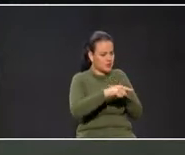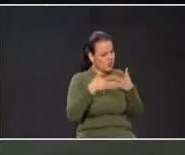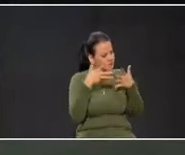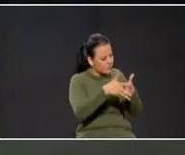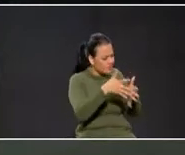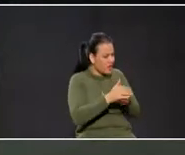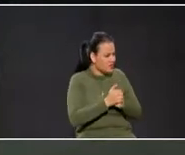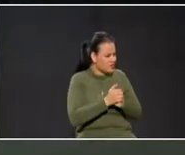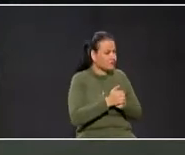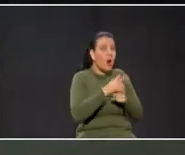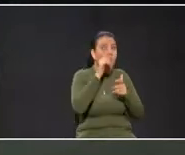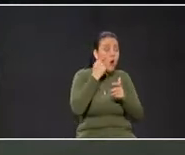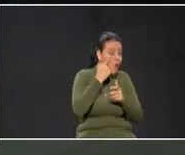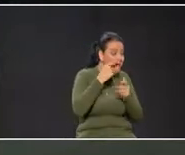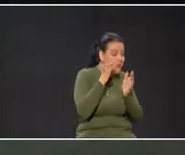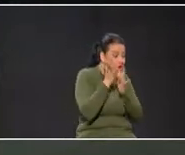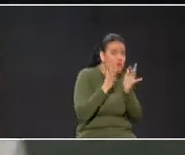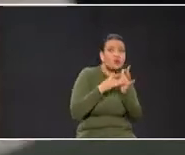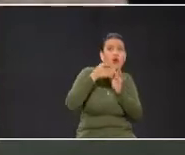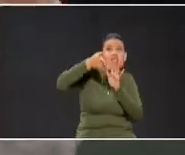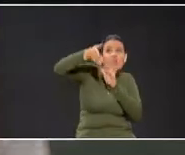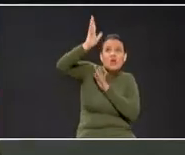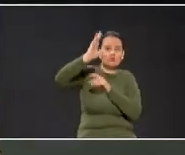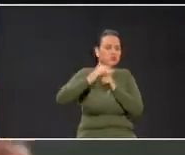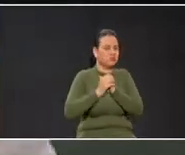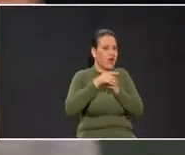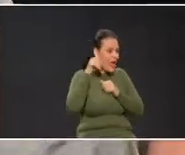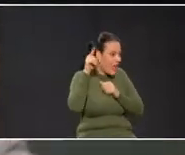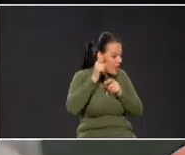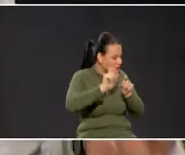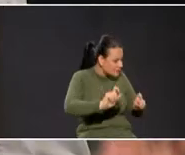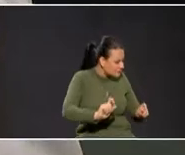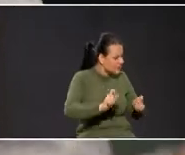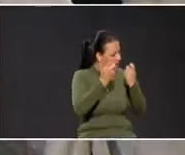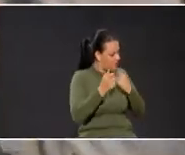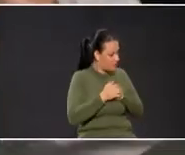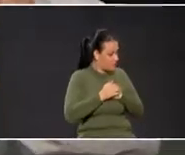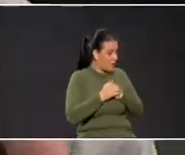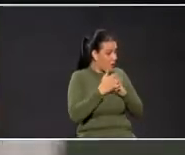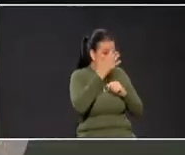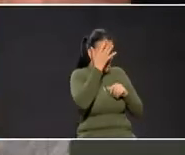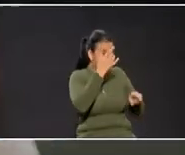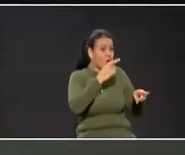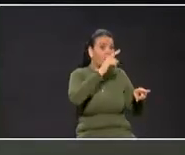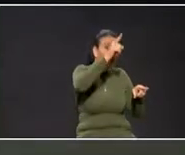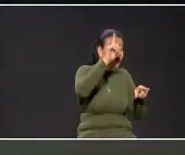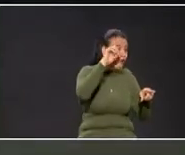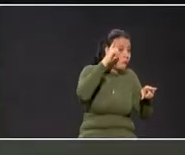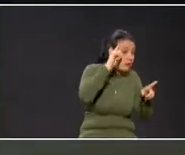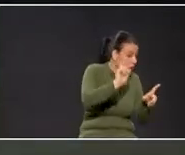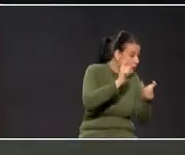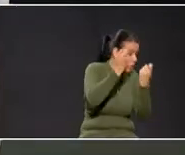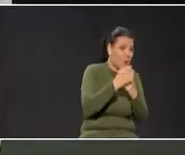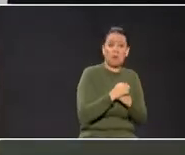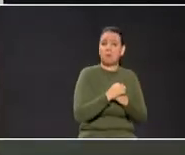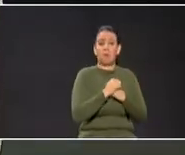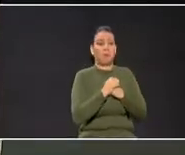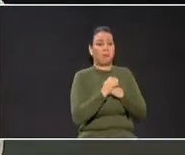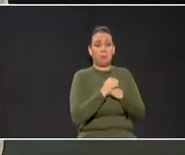y salvador de ellos porque el gobierno no ha sido capaz de ser ni el señor ni el salvador de ellos antes